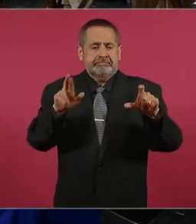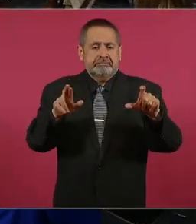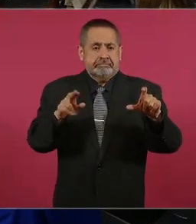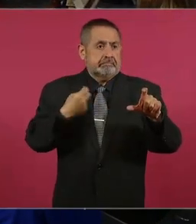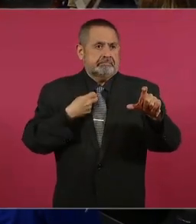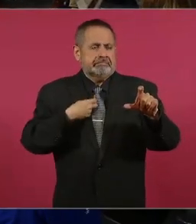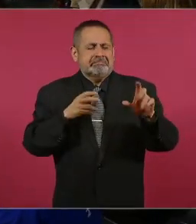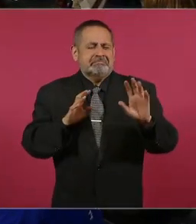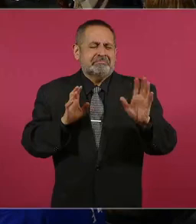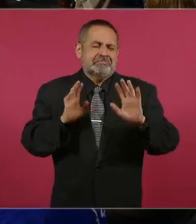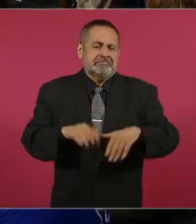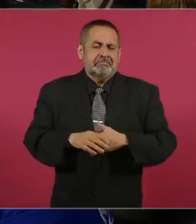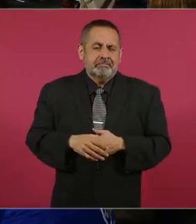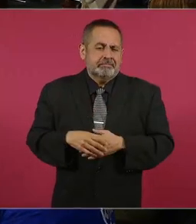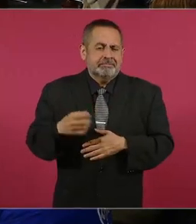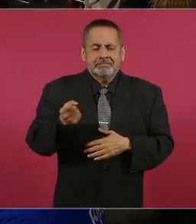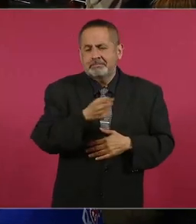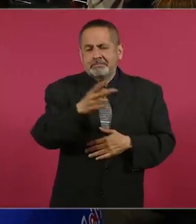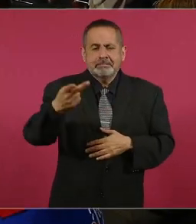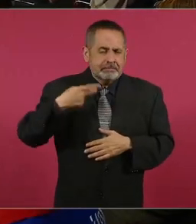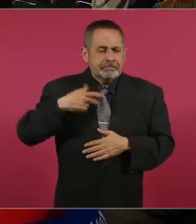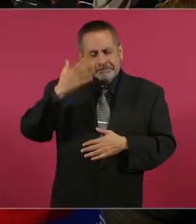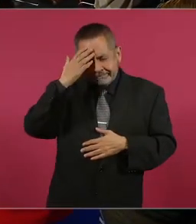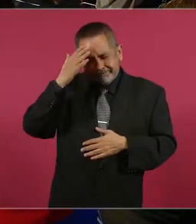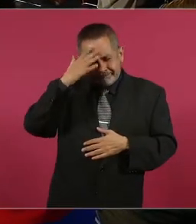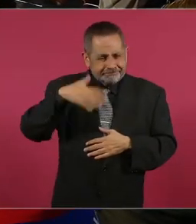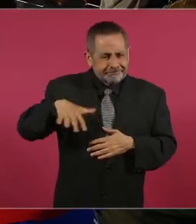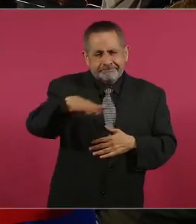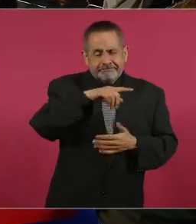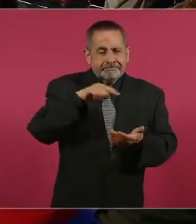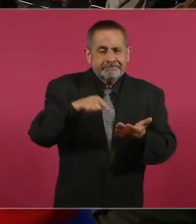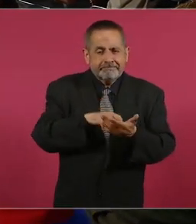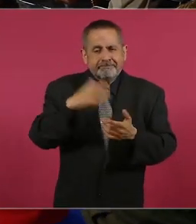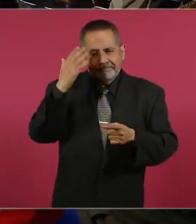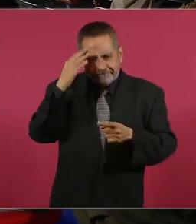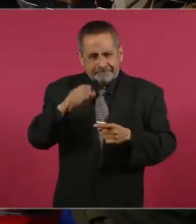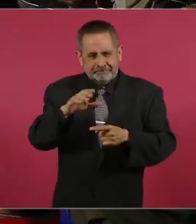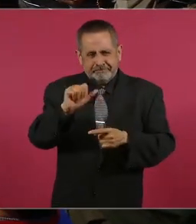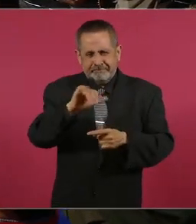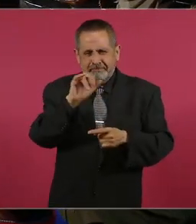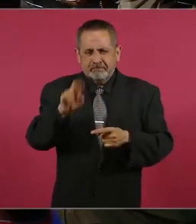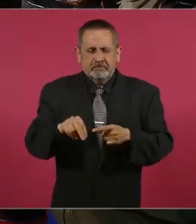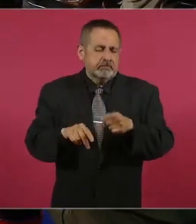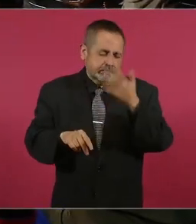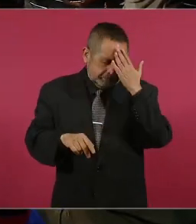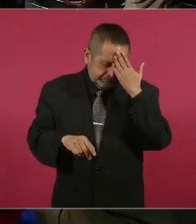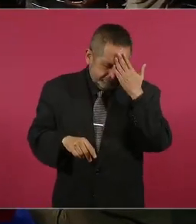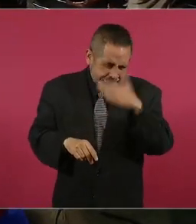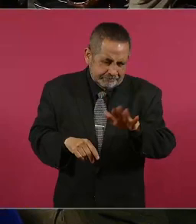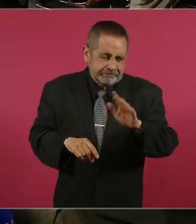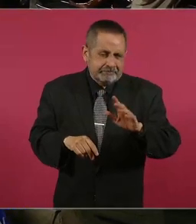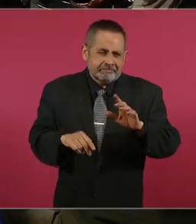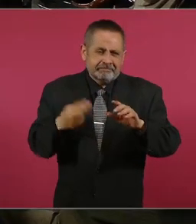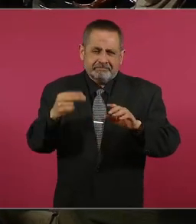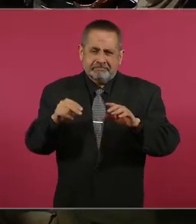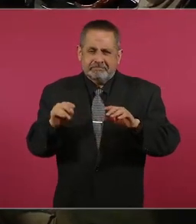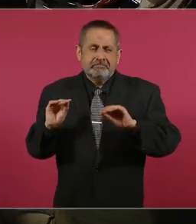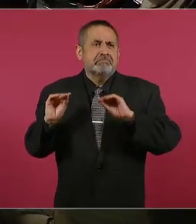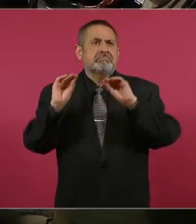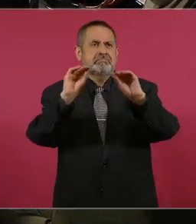hay la gente de Benito Juárez, de Cancún, busca el nombre, ¿no?